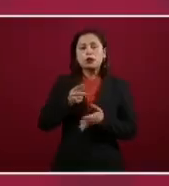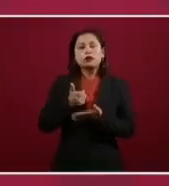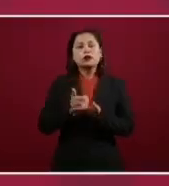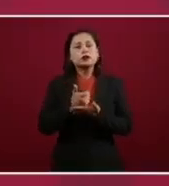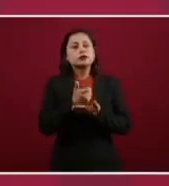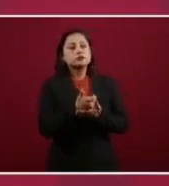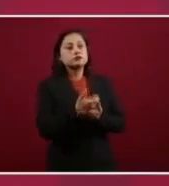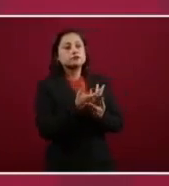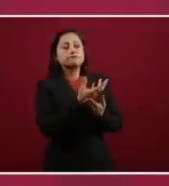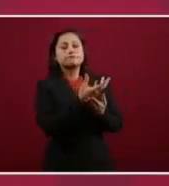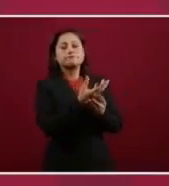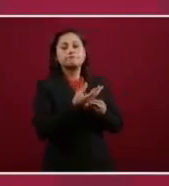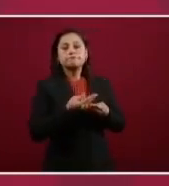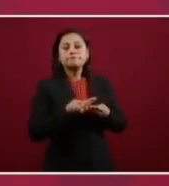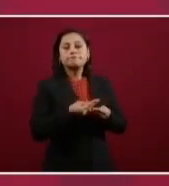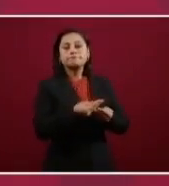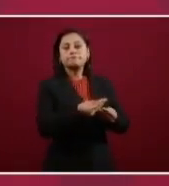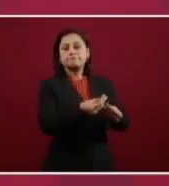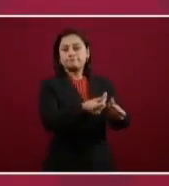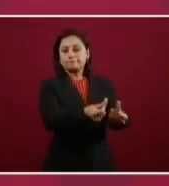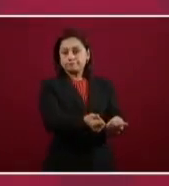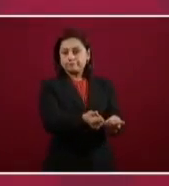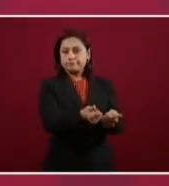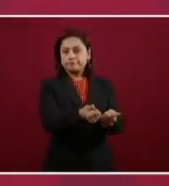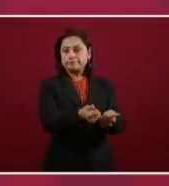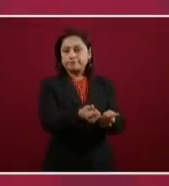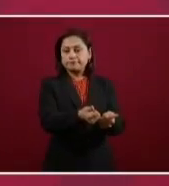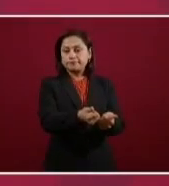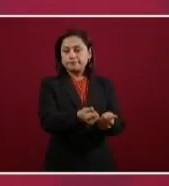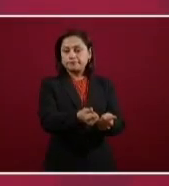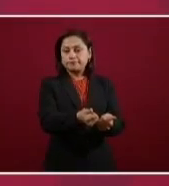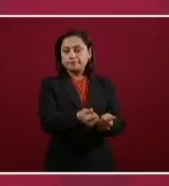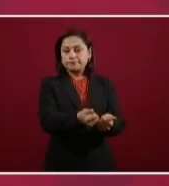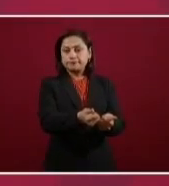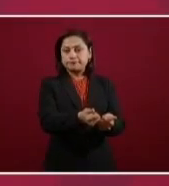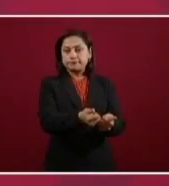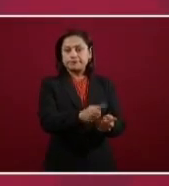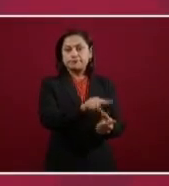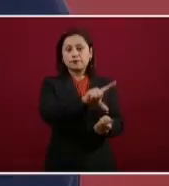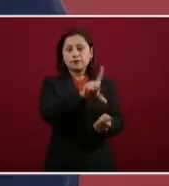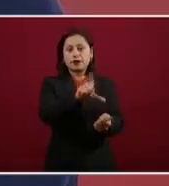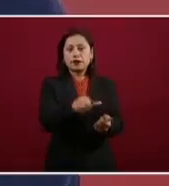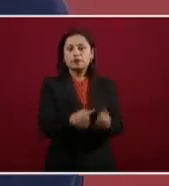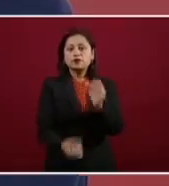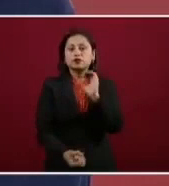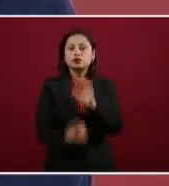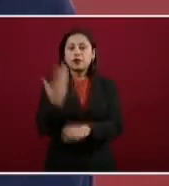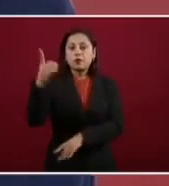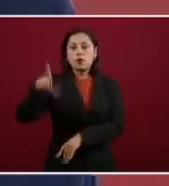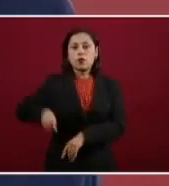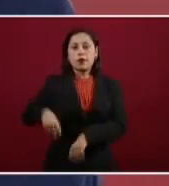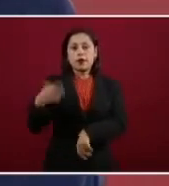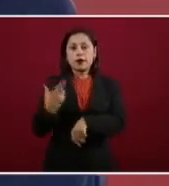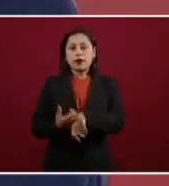y se gastaron el dinero y ya a los que entraron